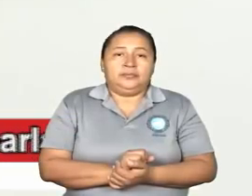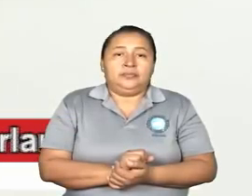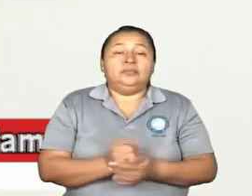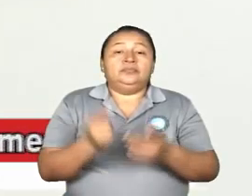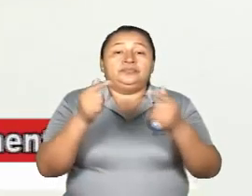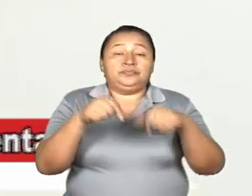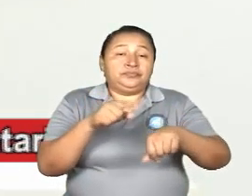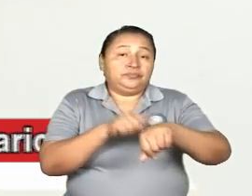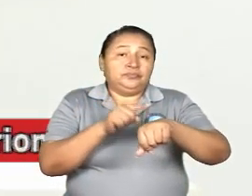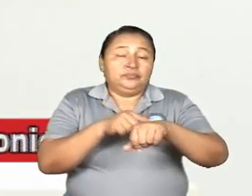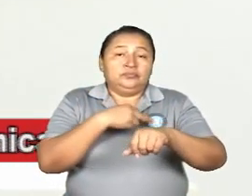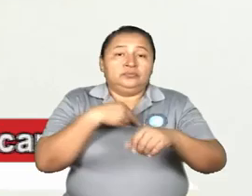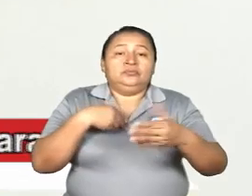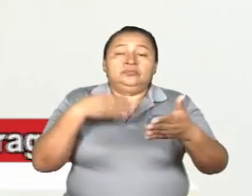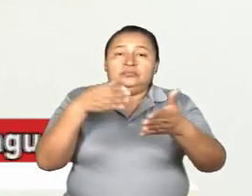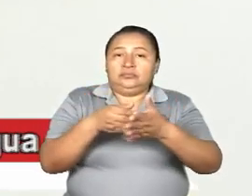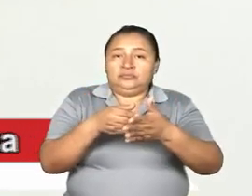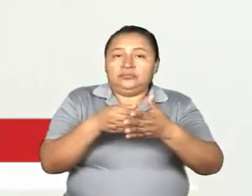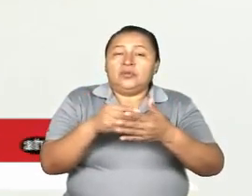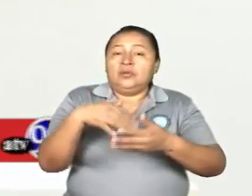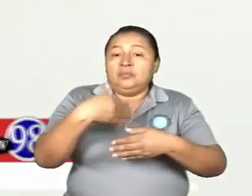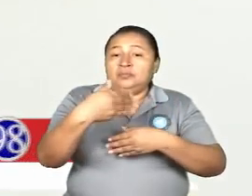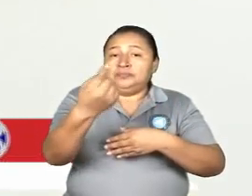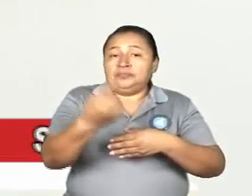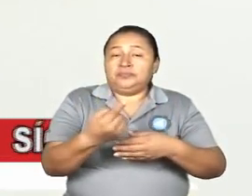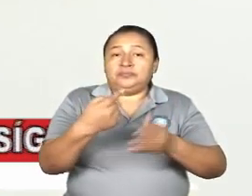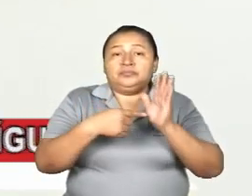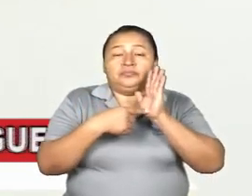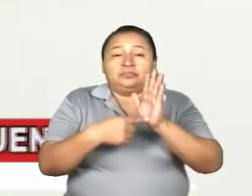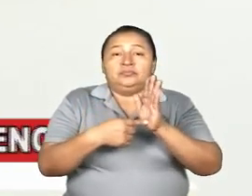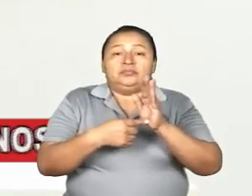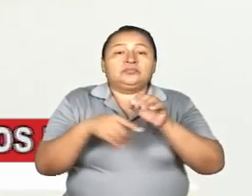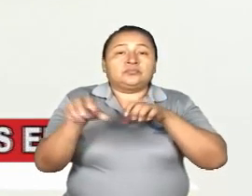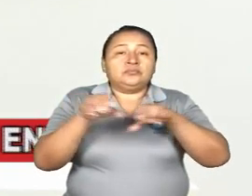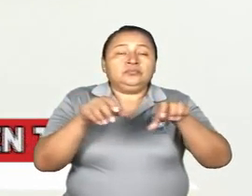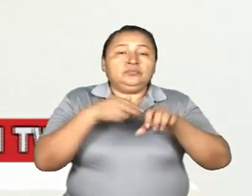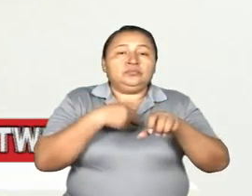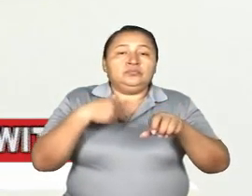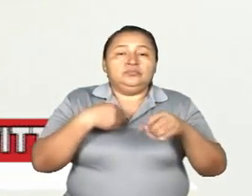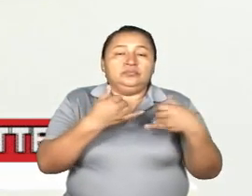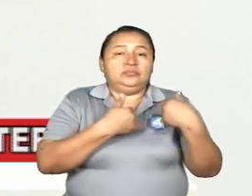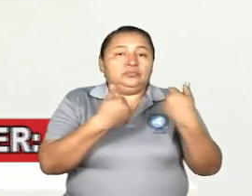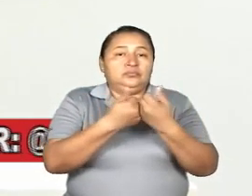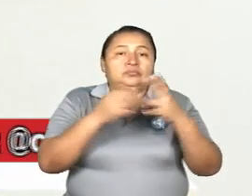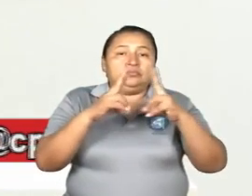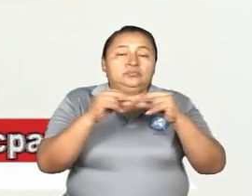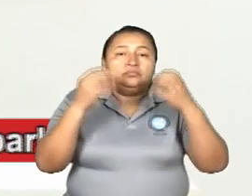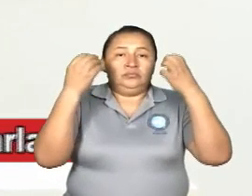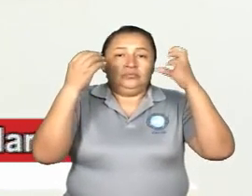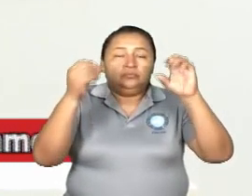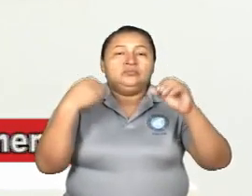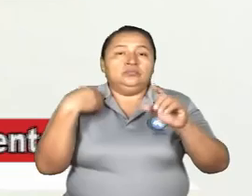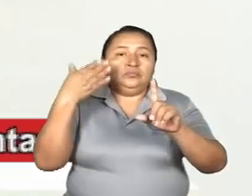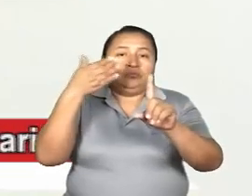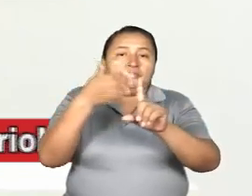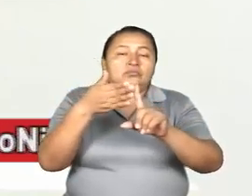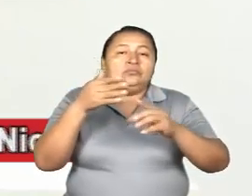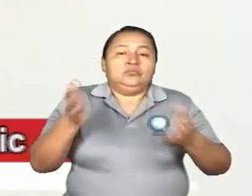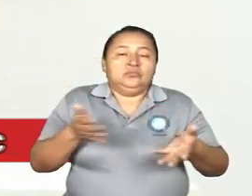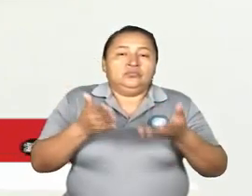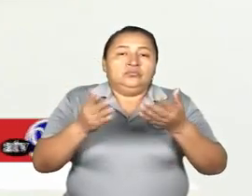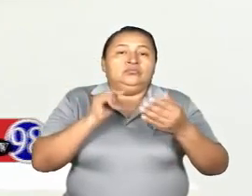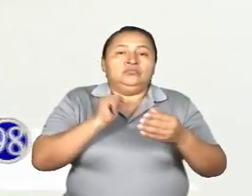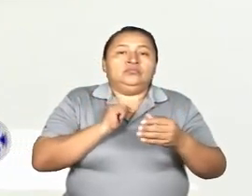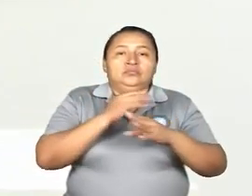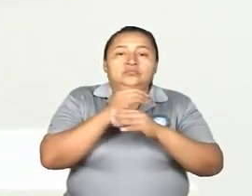Es momento de hacer nuestra primera pausa. Al volver les estaremos presentando las acciones que ha emprendido el Instituto Nicaragüense de Cultura en función de promover